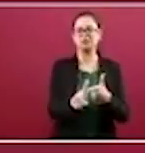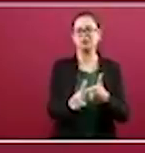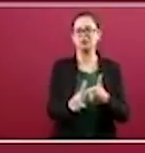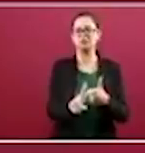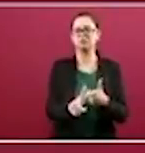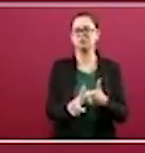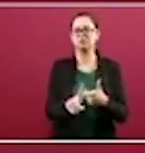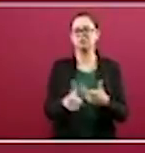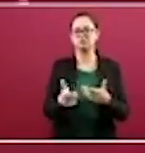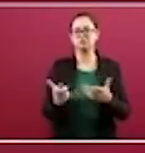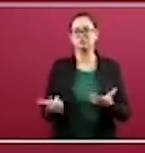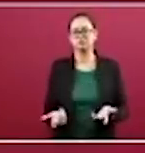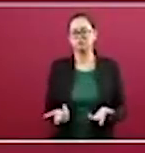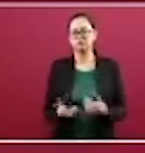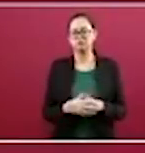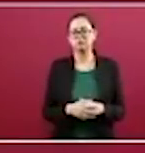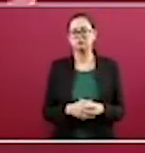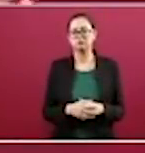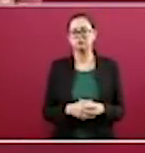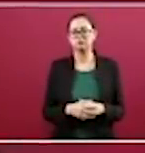apoyándonos en lo que